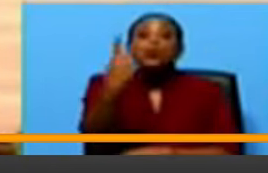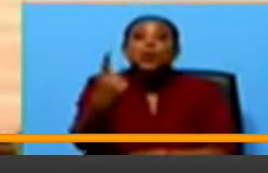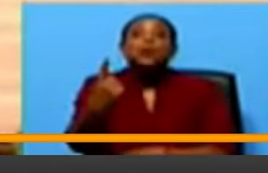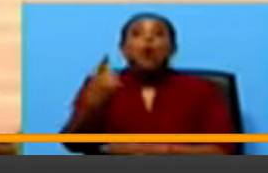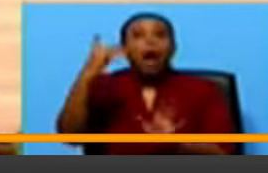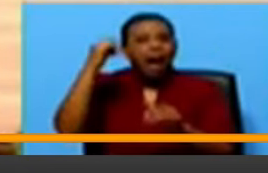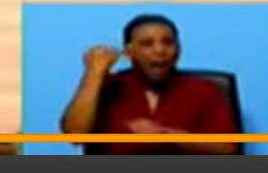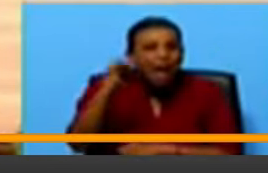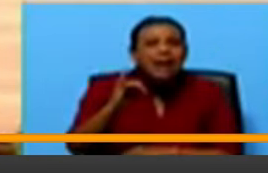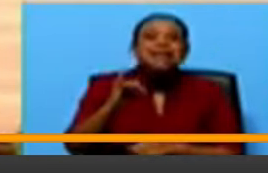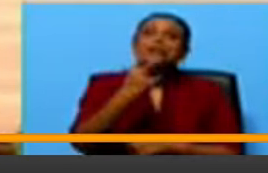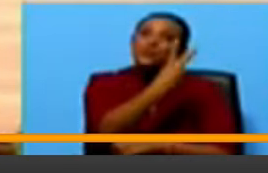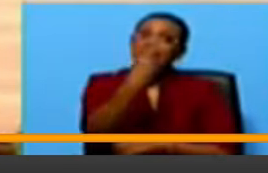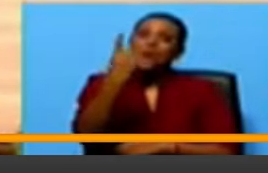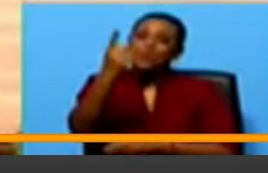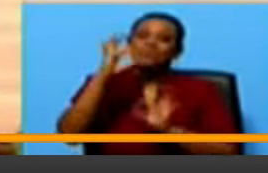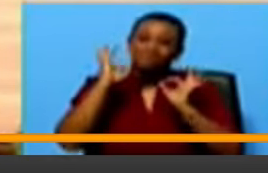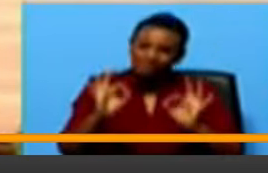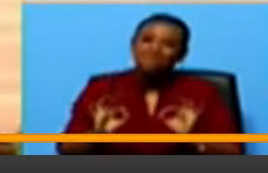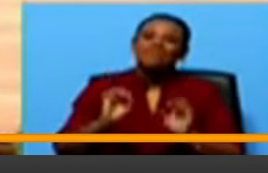será nuestro siglo.